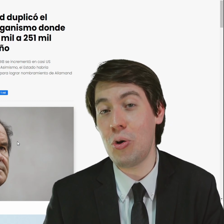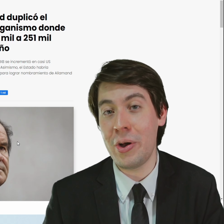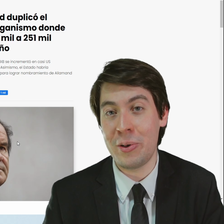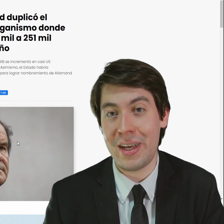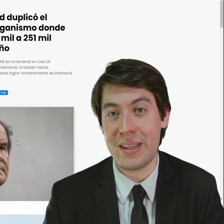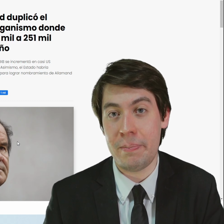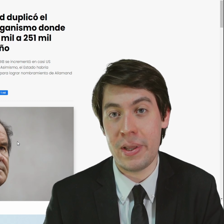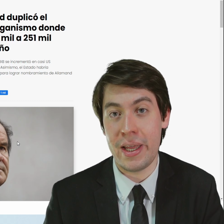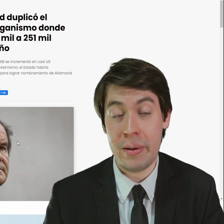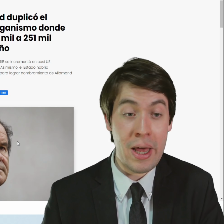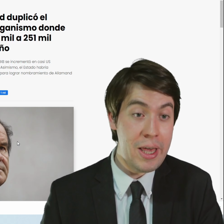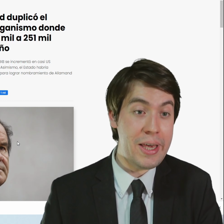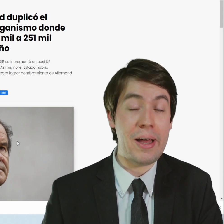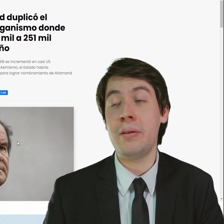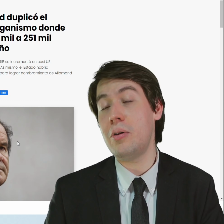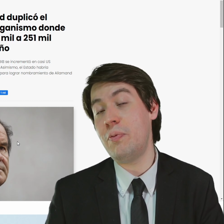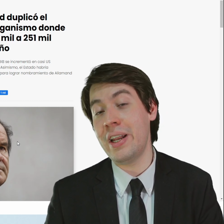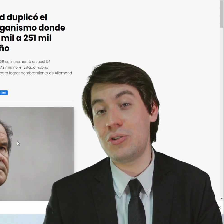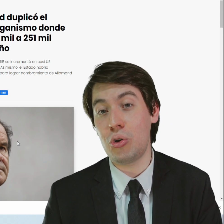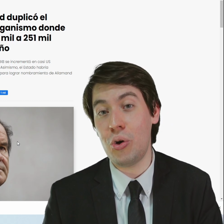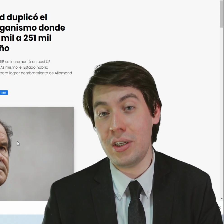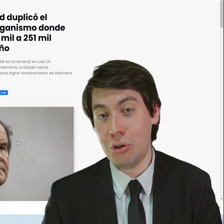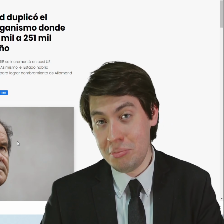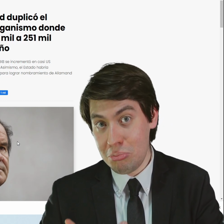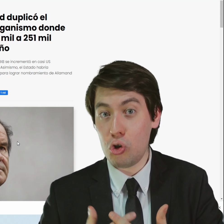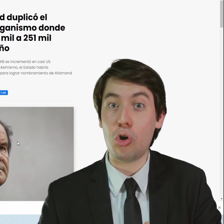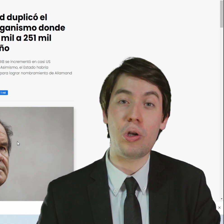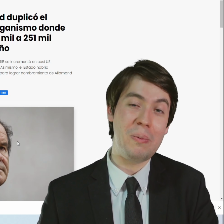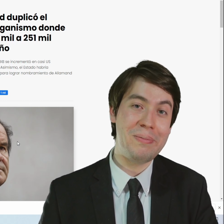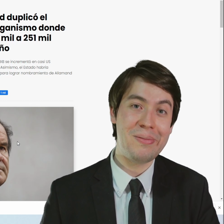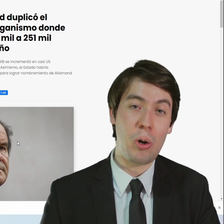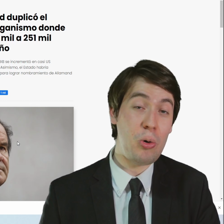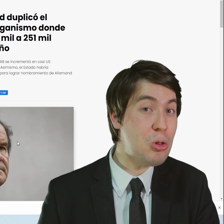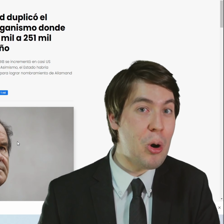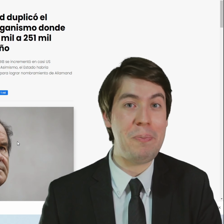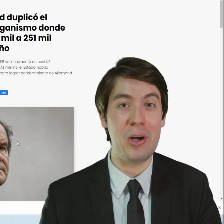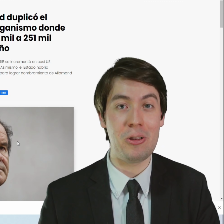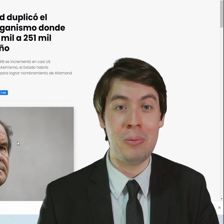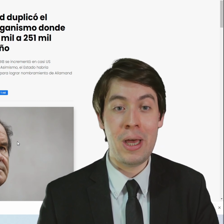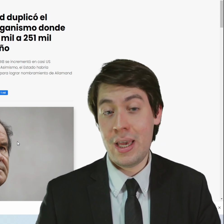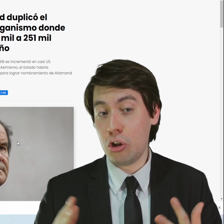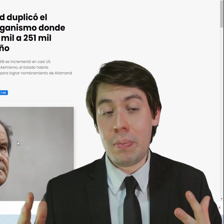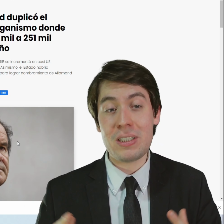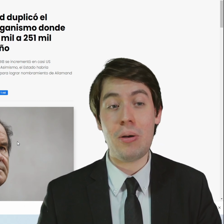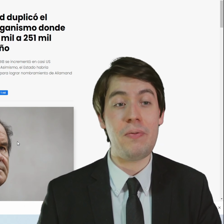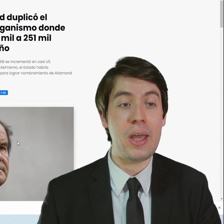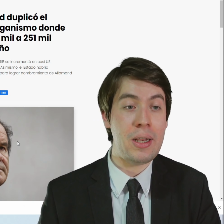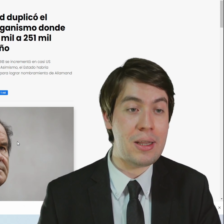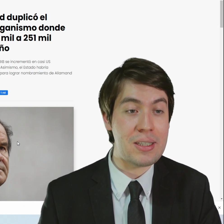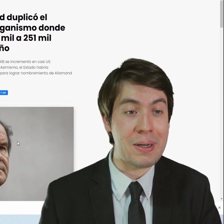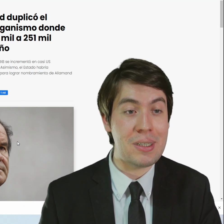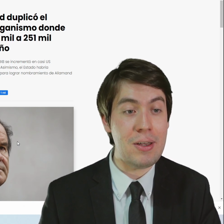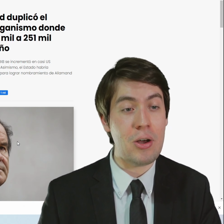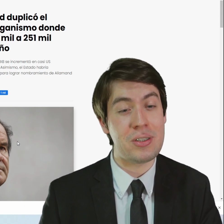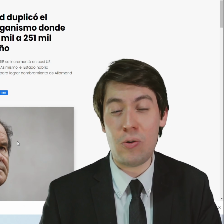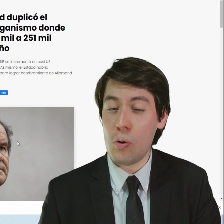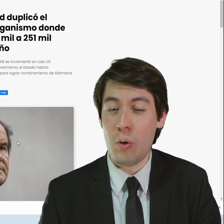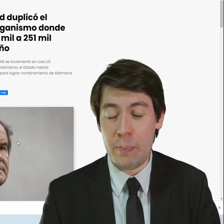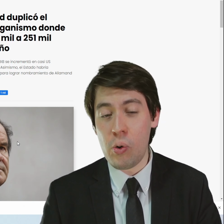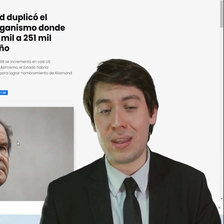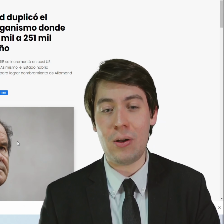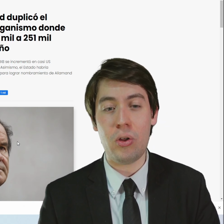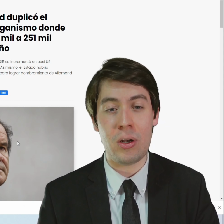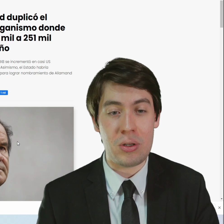saliendo el gobierno hacia éste en piñera y quien financió todo eso nosotros con nuestros impuestos y esto ha pasado más bien desapercibidas